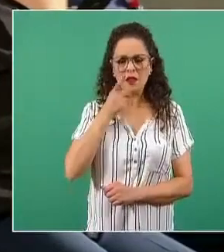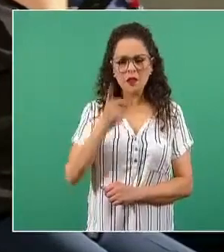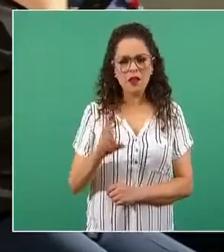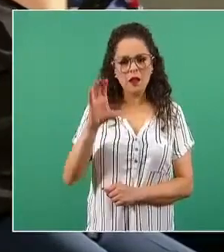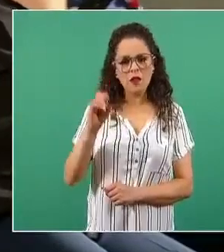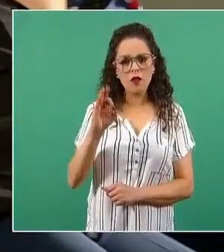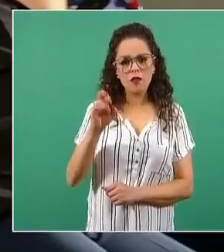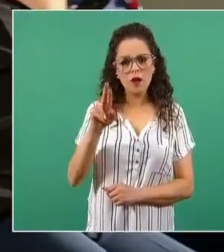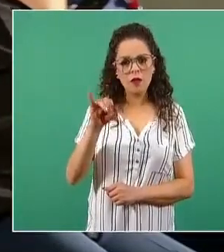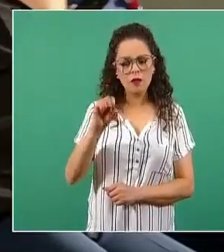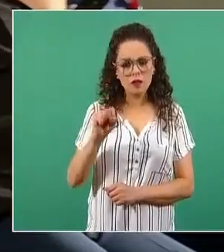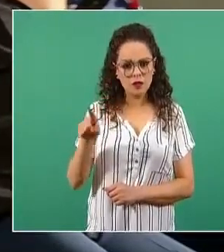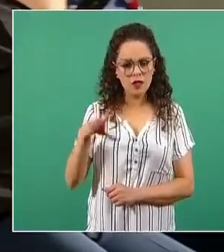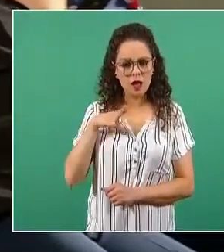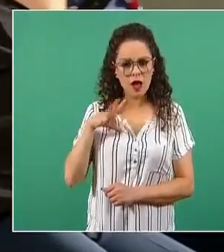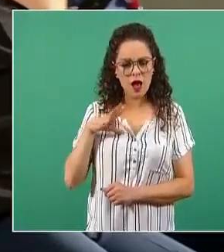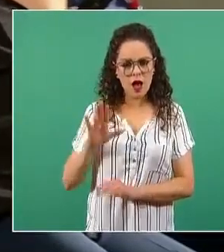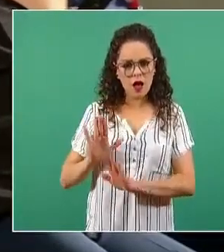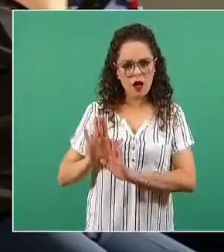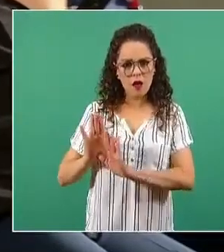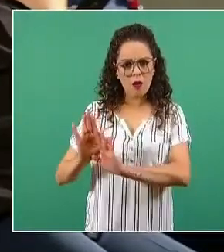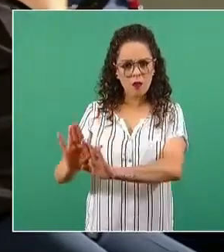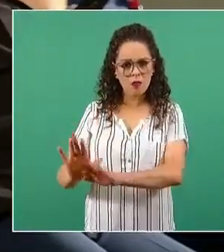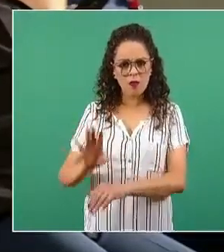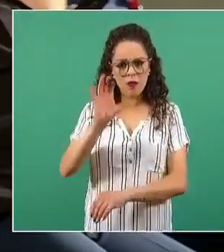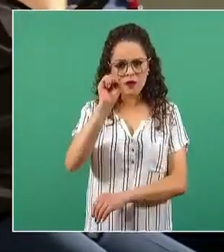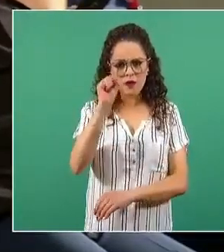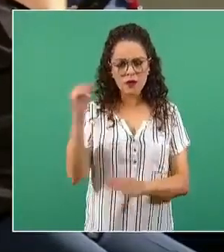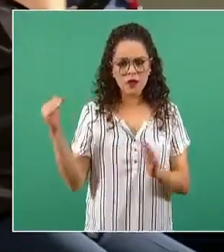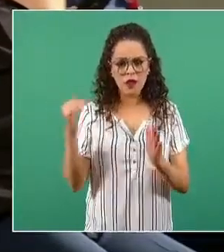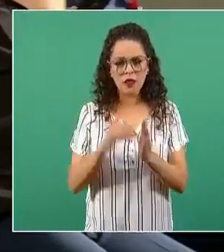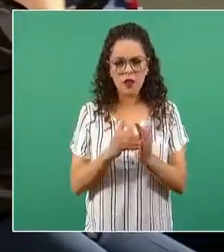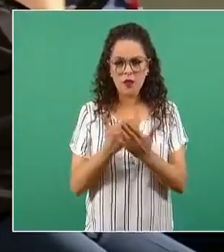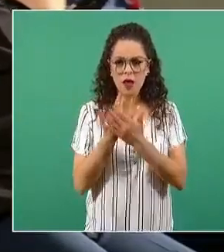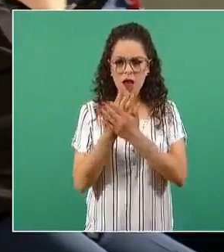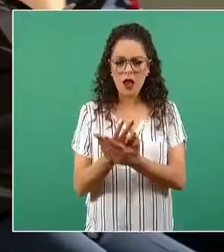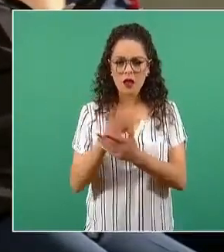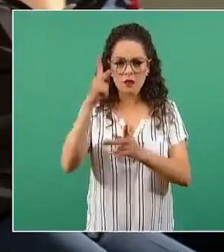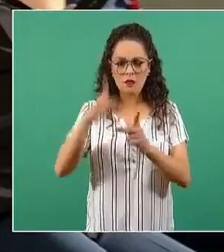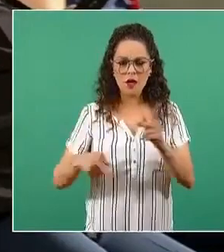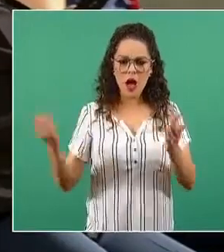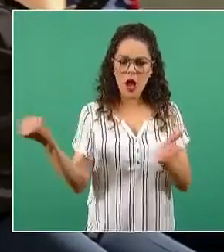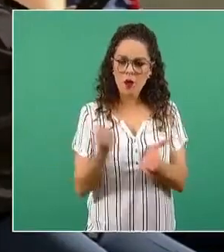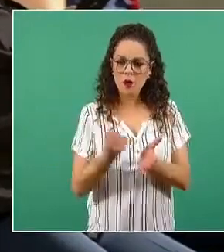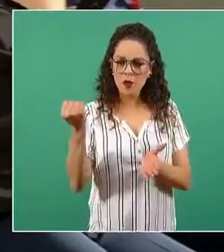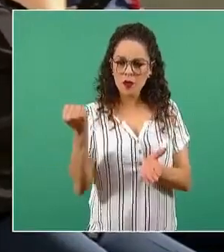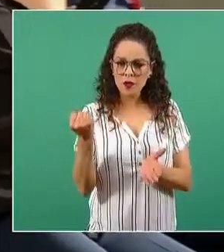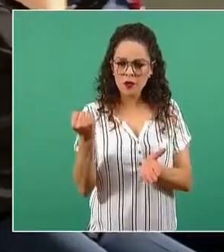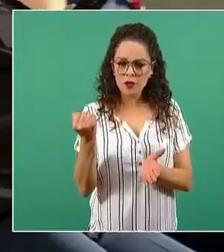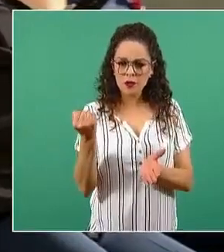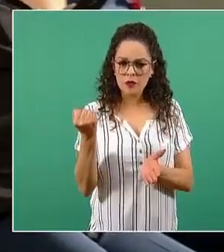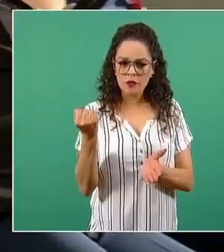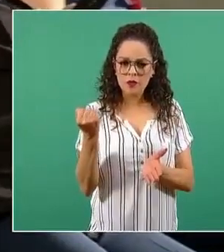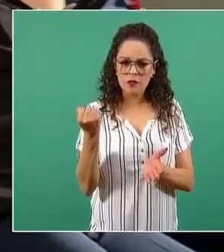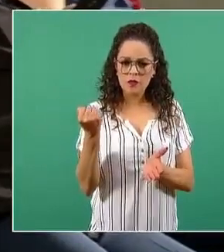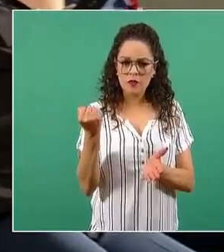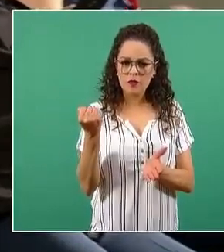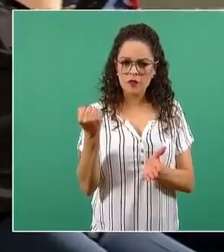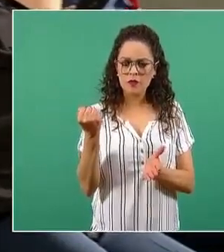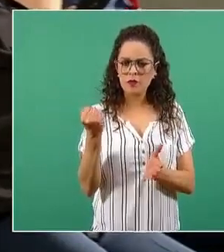rezago de 60,000 aprobaciones en diferentes